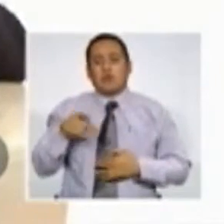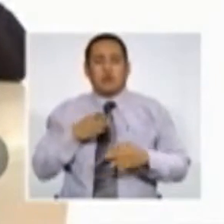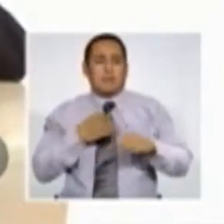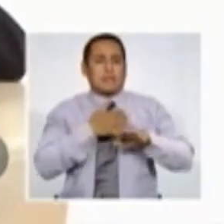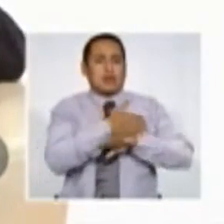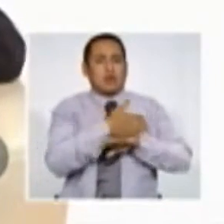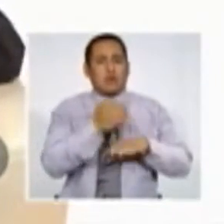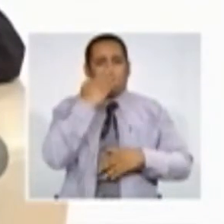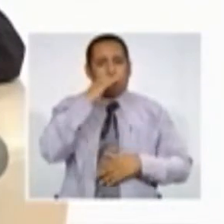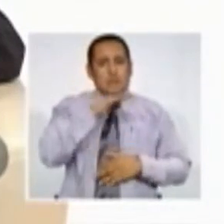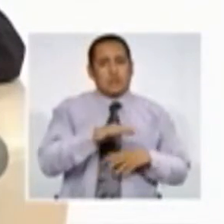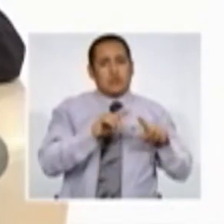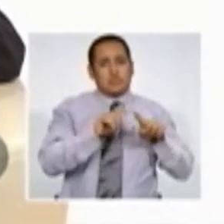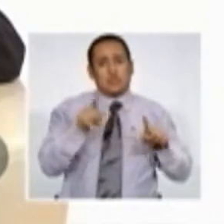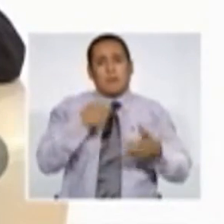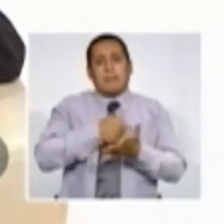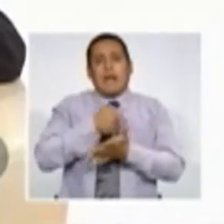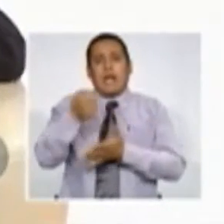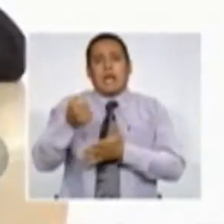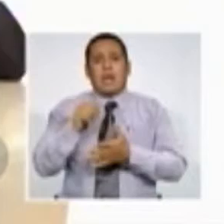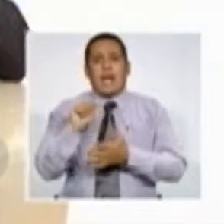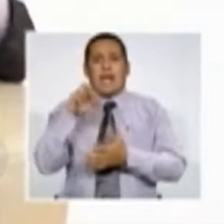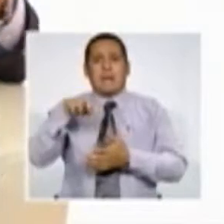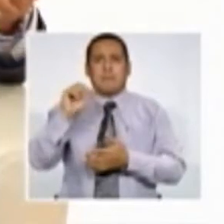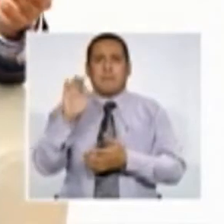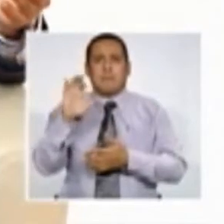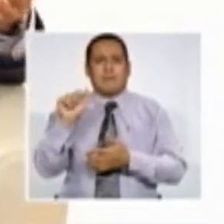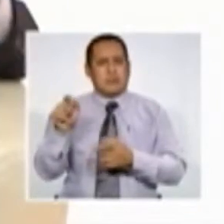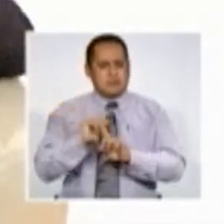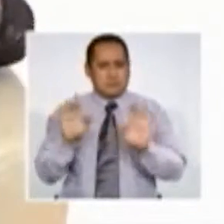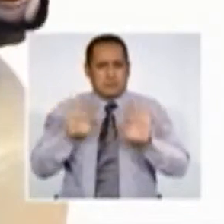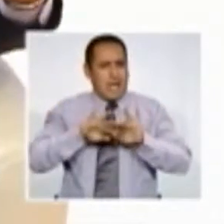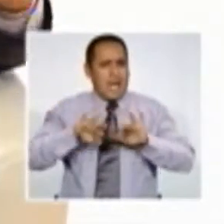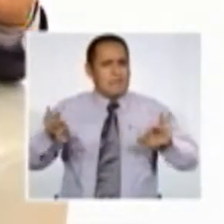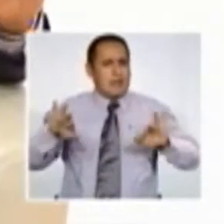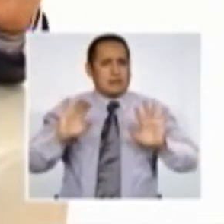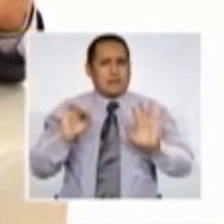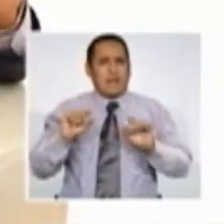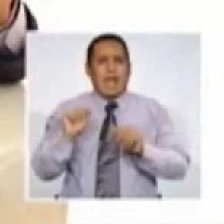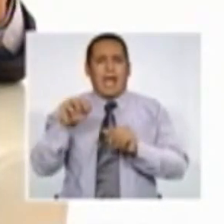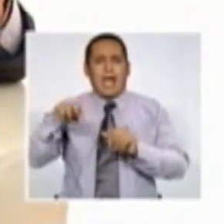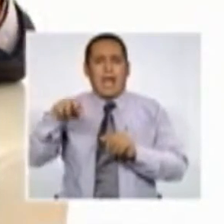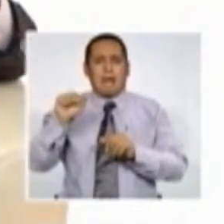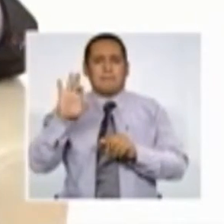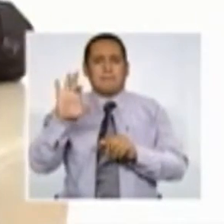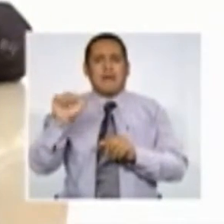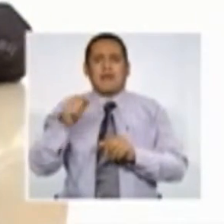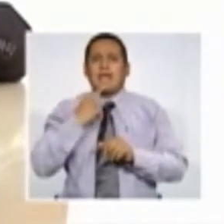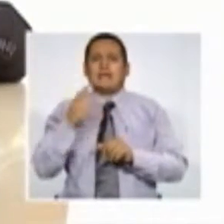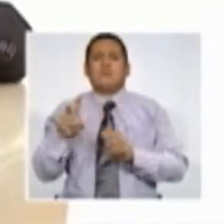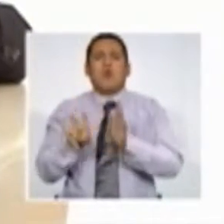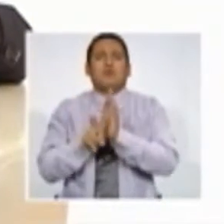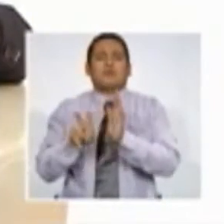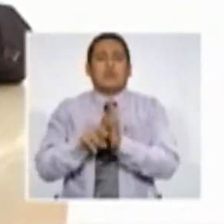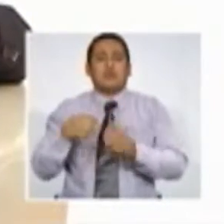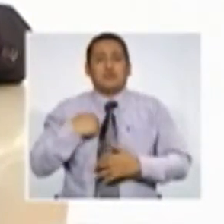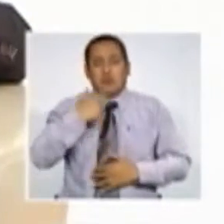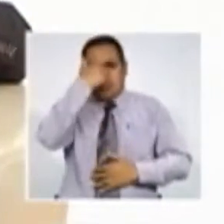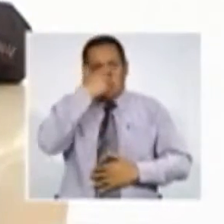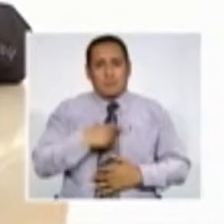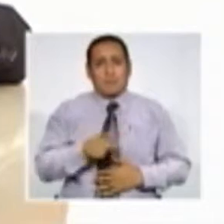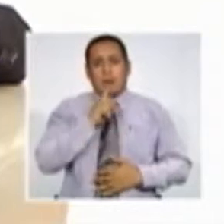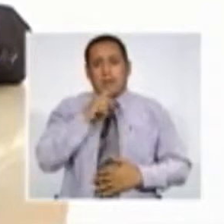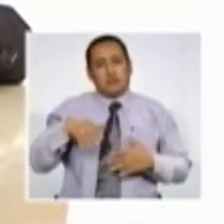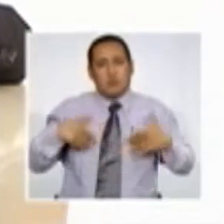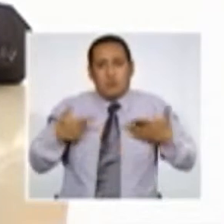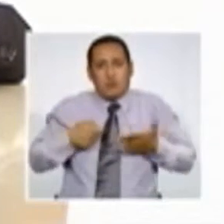que yo no matriculo a un niño si no ha pagado cuota APAFA. No, son dos cosas diferentes. La cuota APAFA además es voluntaria. Si